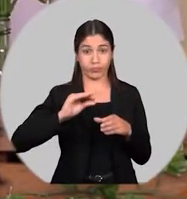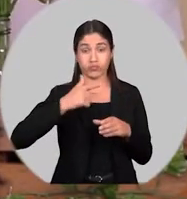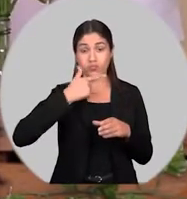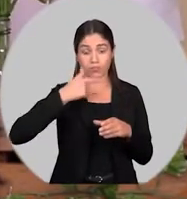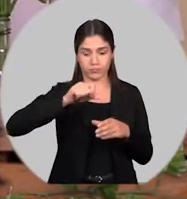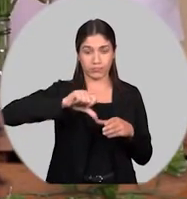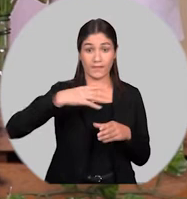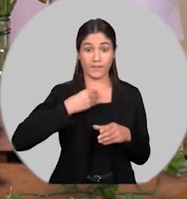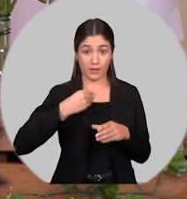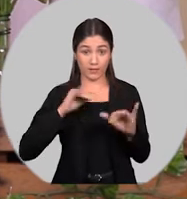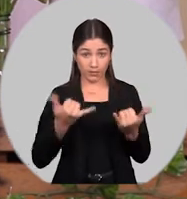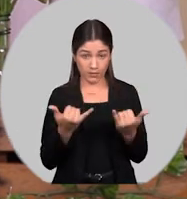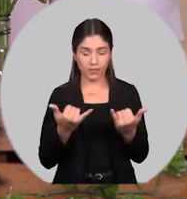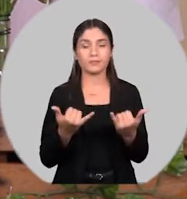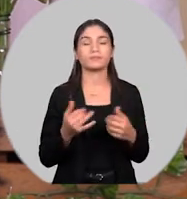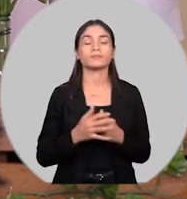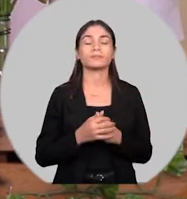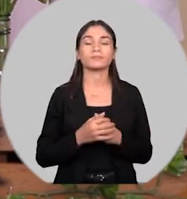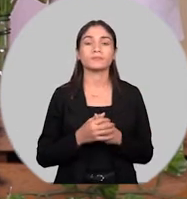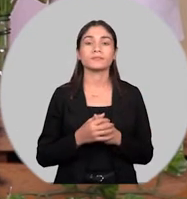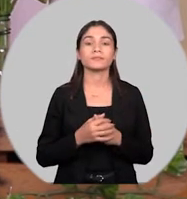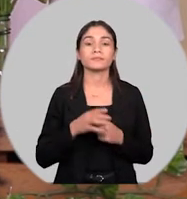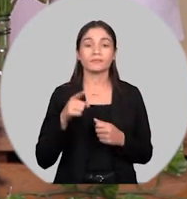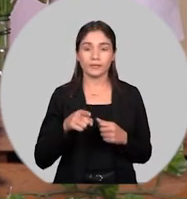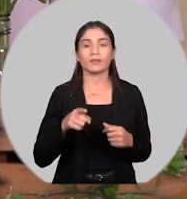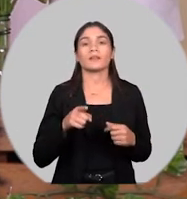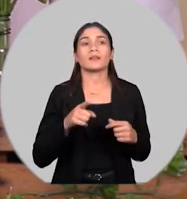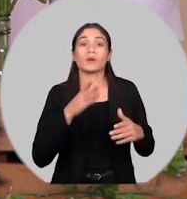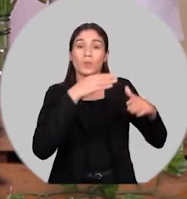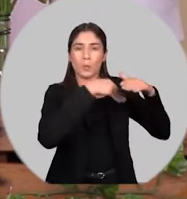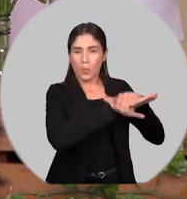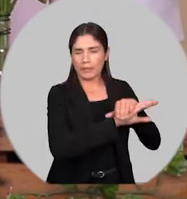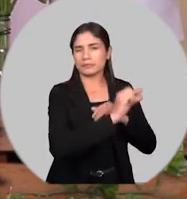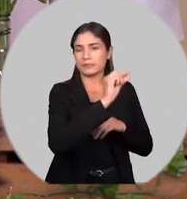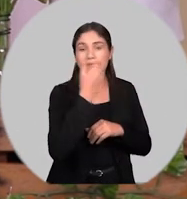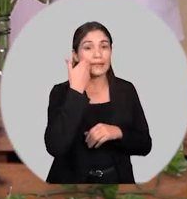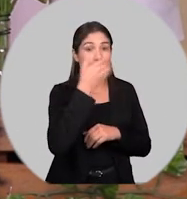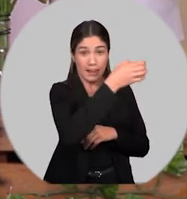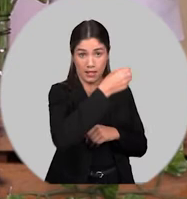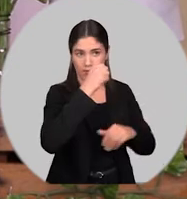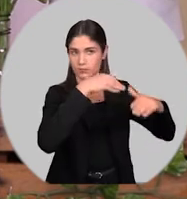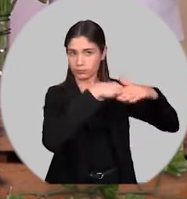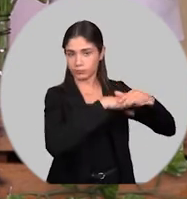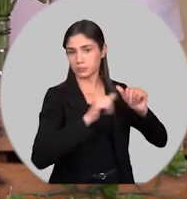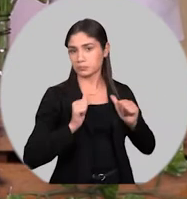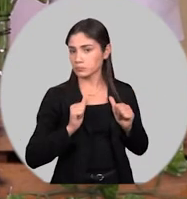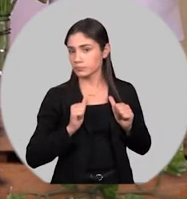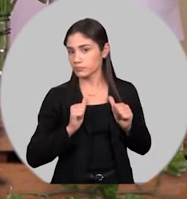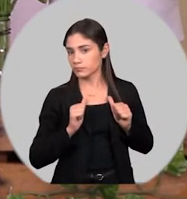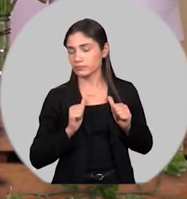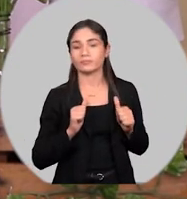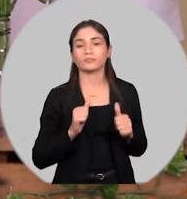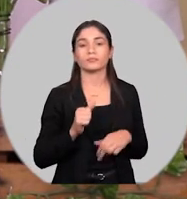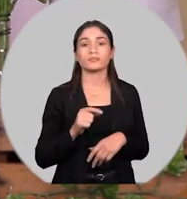tengo lista. Una vez que tengamos la crema de leche, guardamos otra vez un rato en la heladera, o si ya van a batir